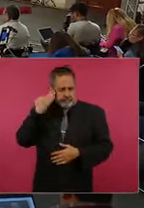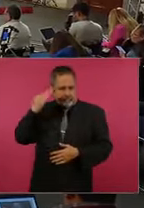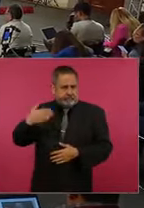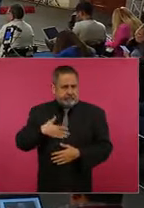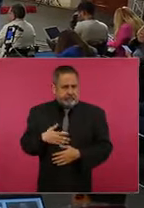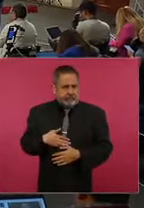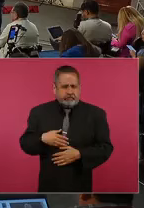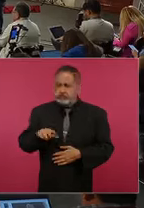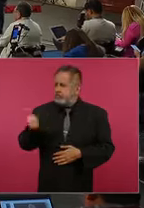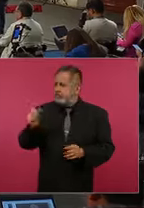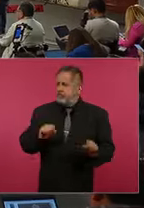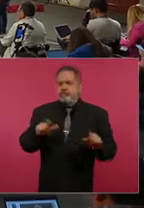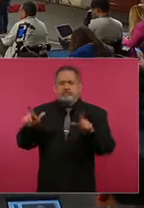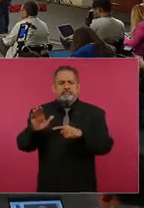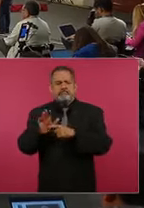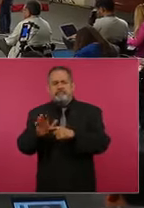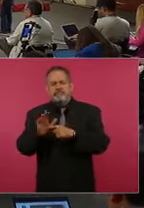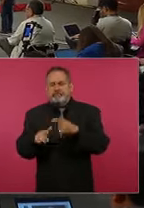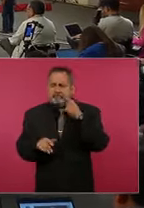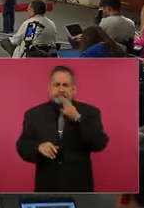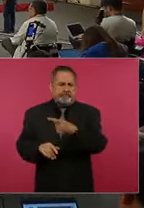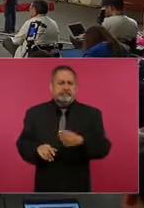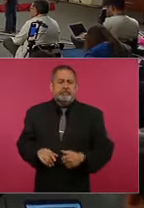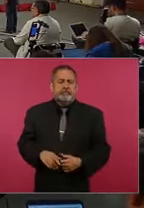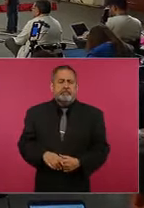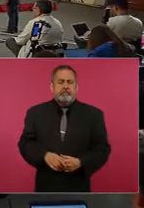¿por qué no pones